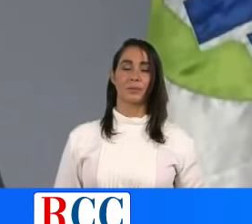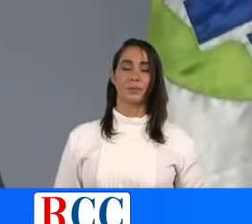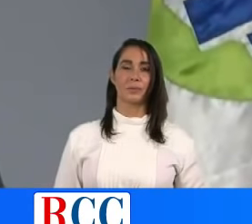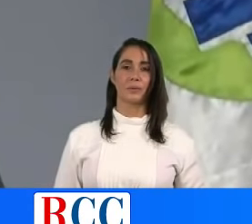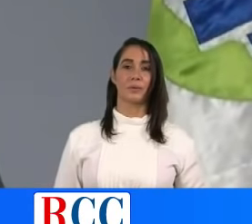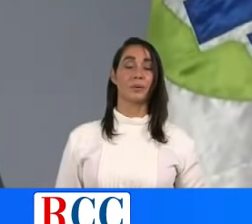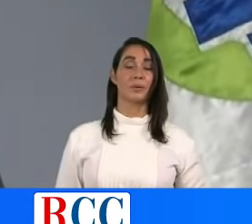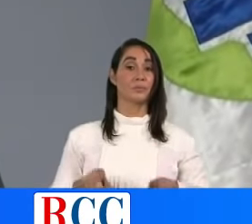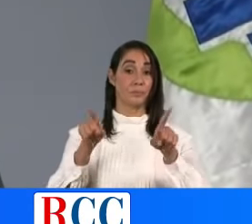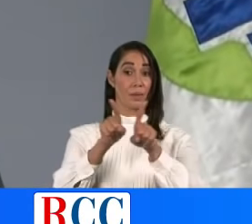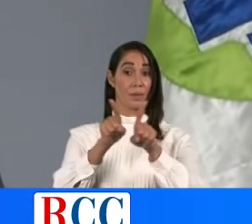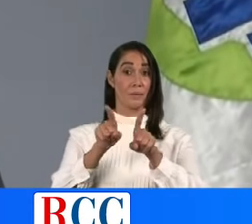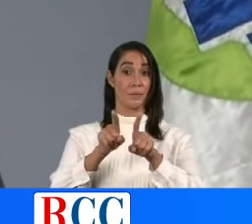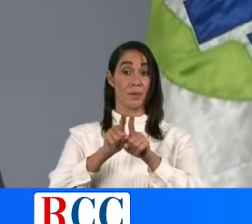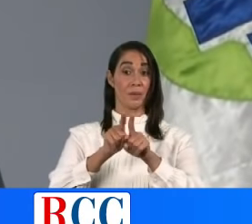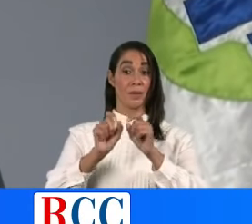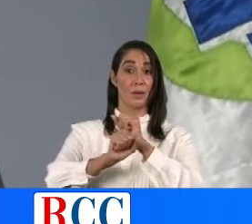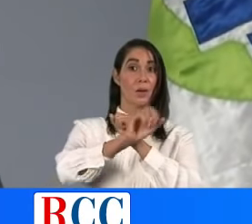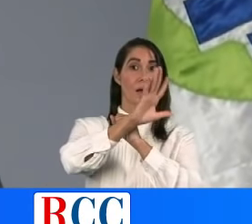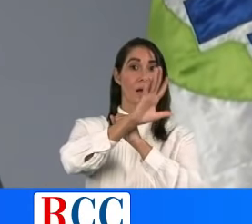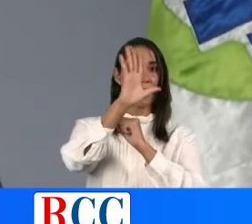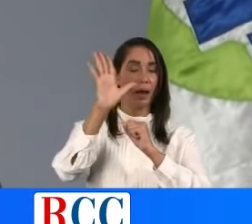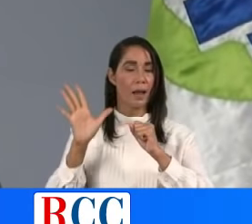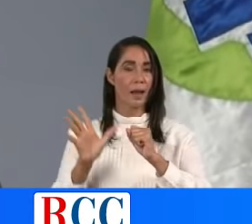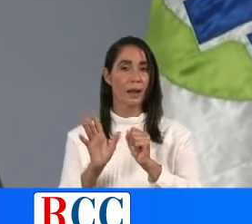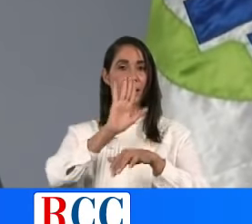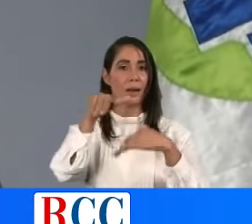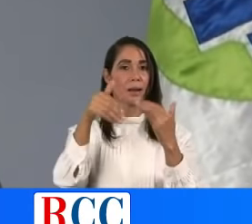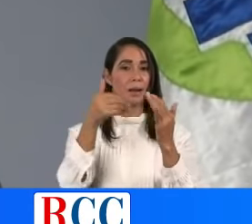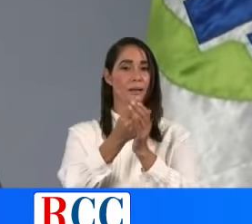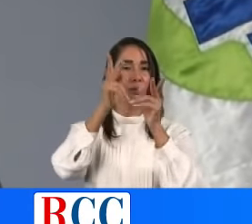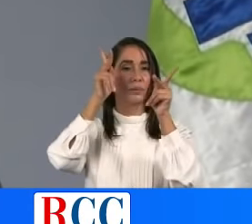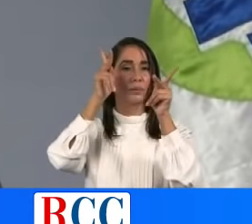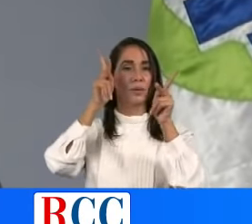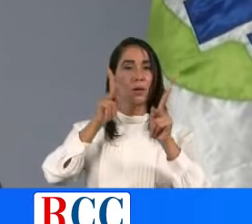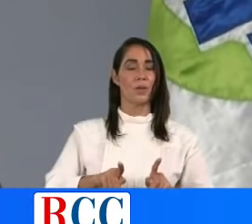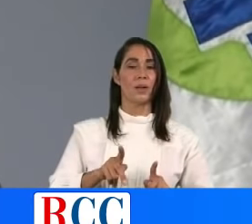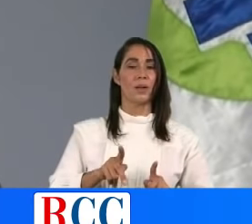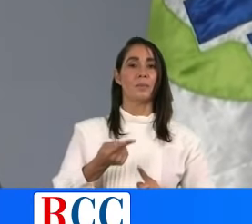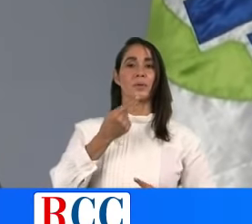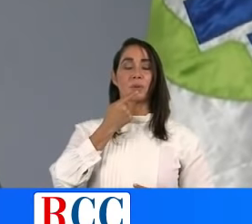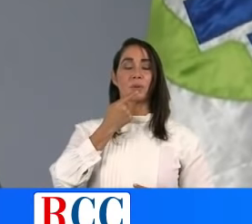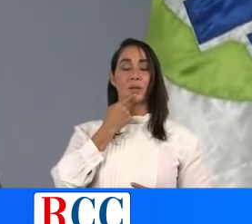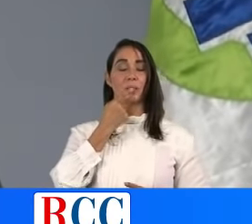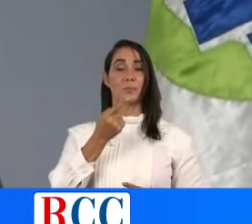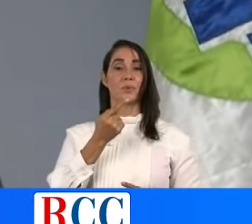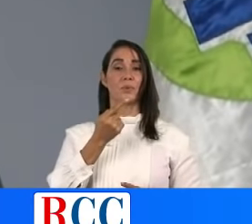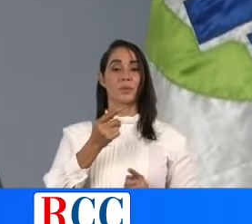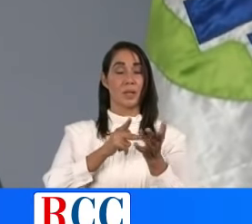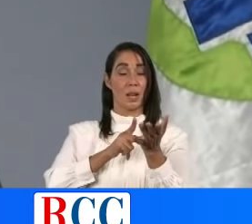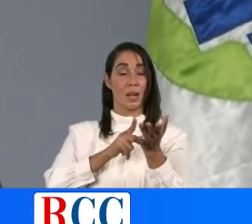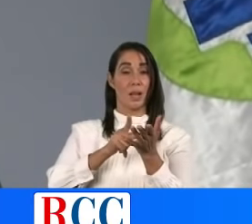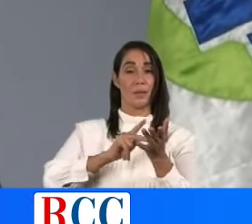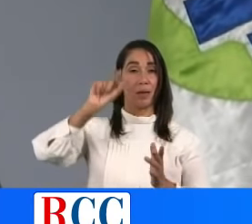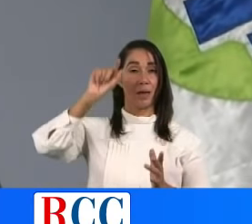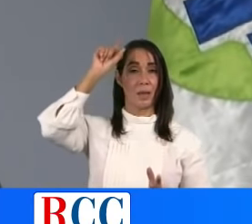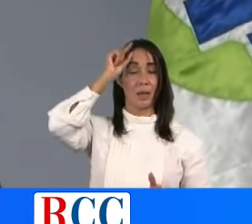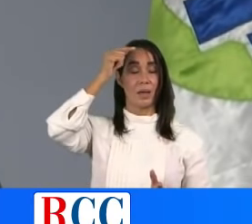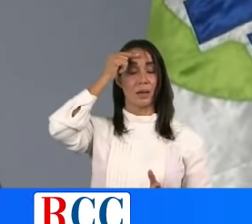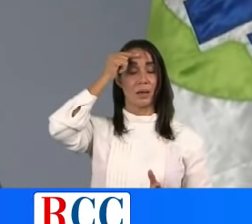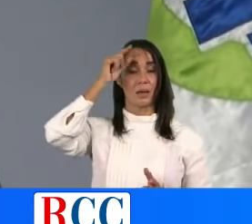aclarar a la opinión pública la certeza y la veracidad con que el gobierno nacional y este Ministerio